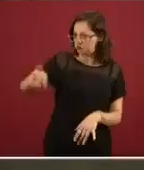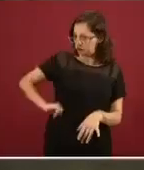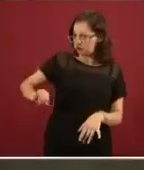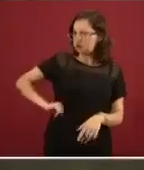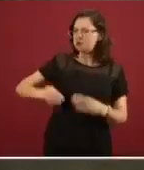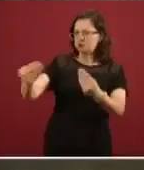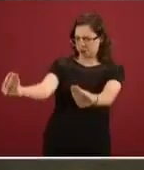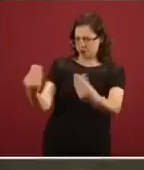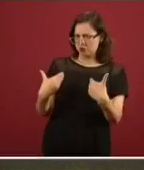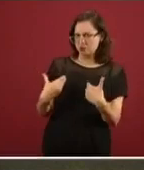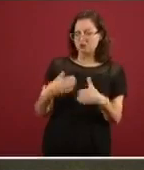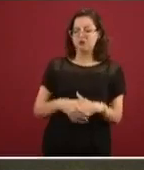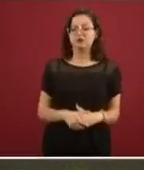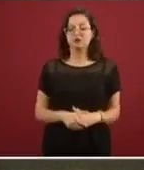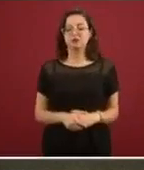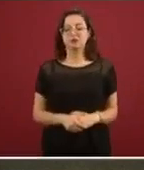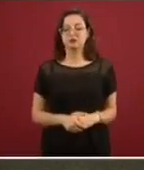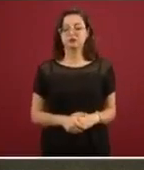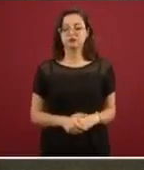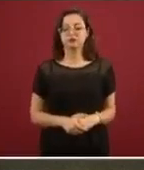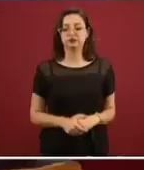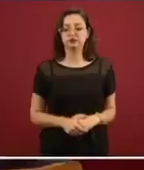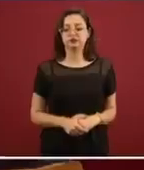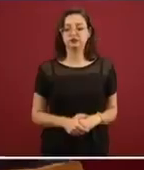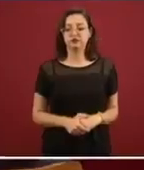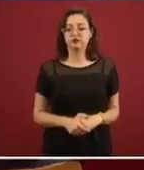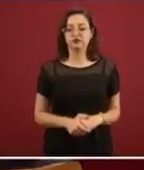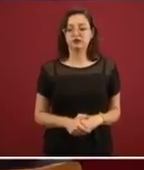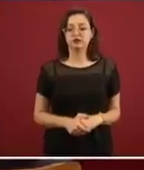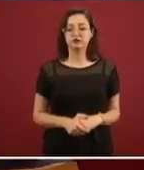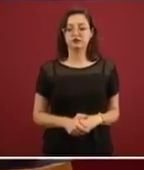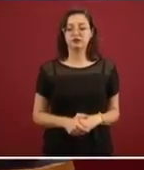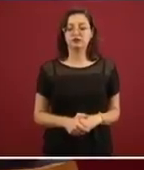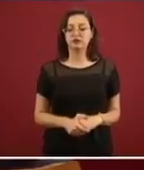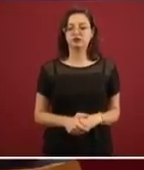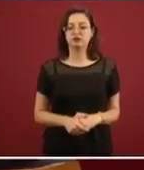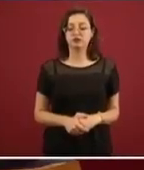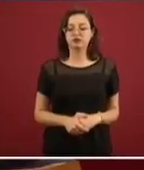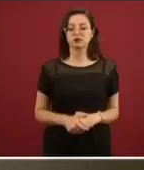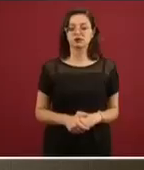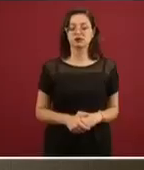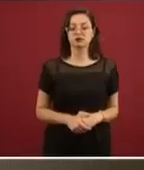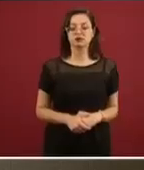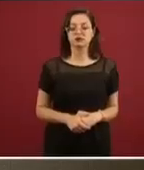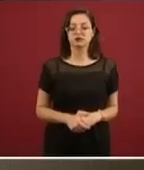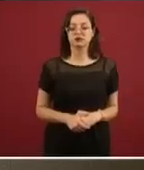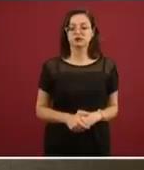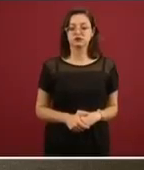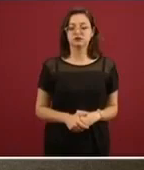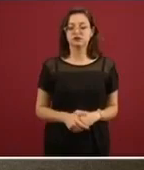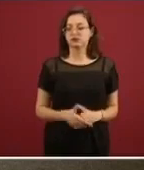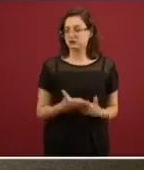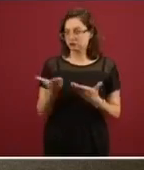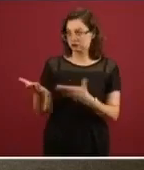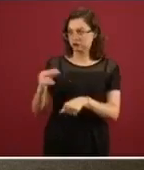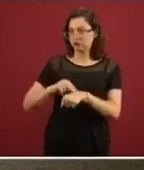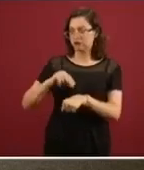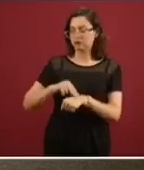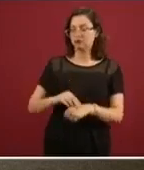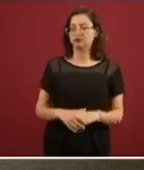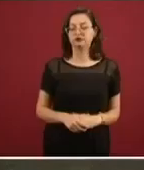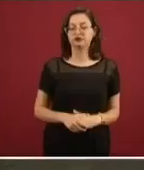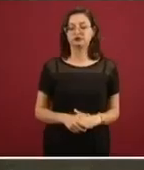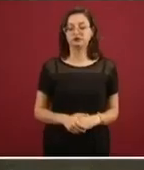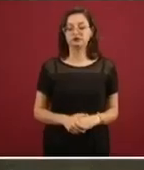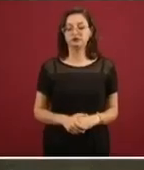dice. ¿Una muerte sospechosa confirmada? El tiempo en que, bueno, si nos comenta el doctor Alomía, el proceso. De hecho,